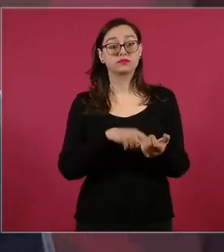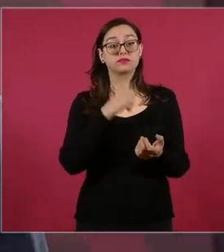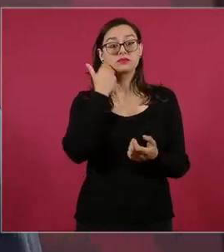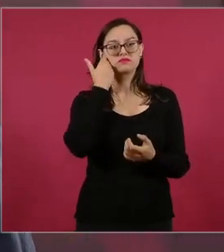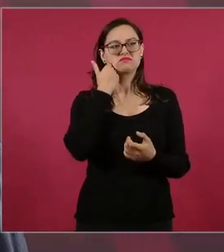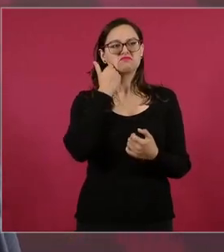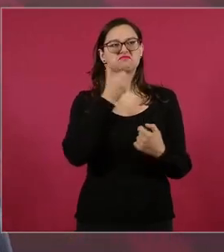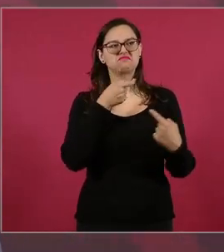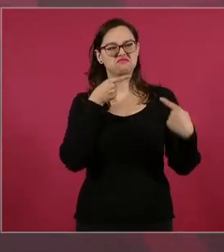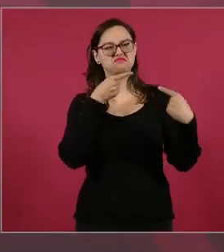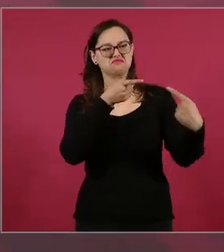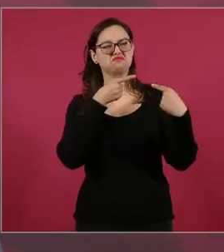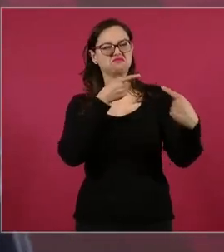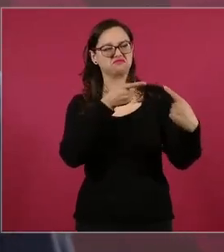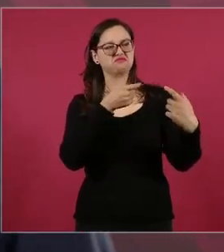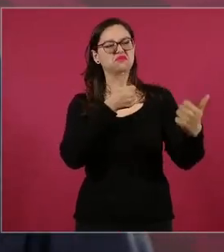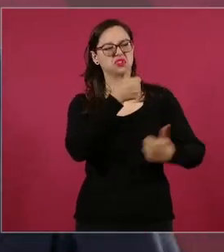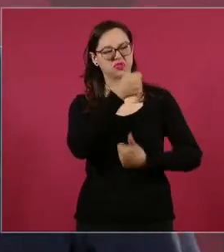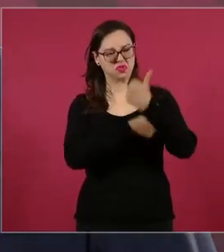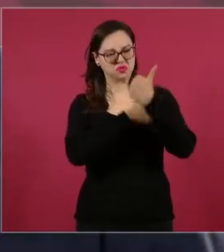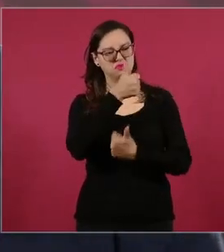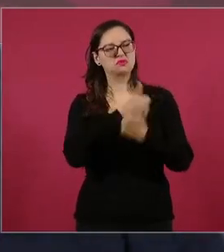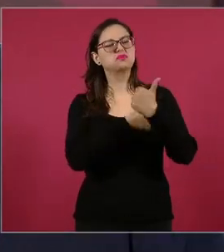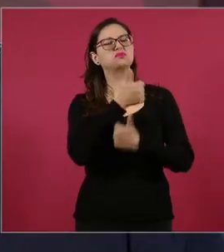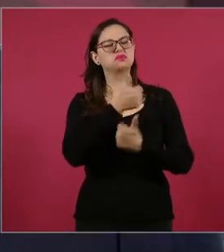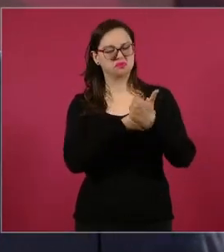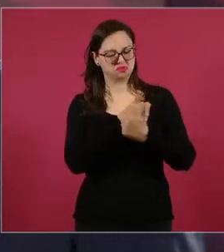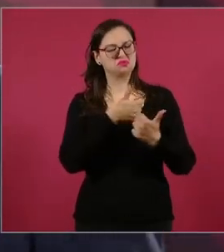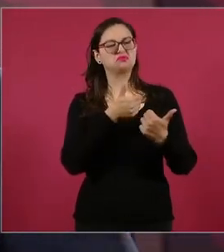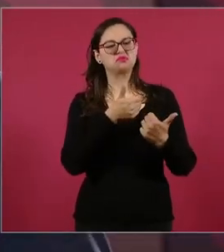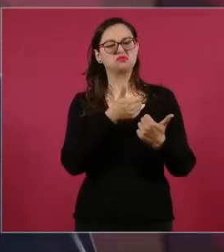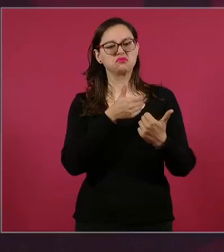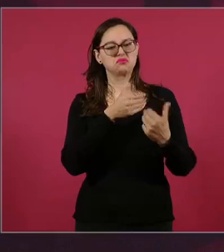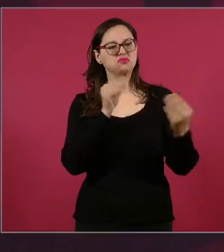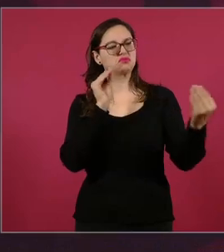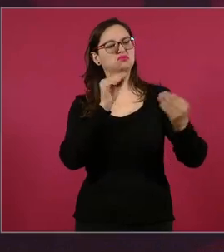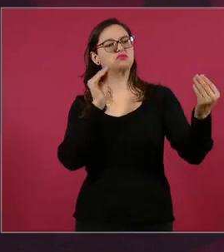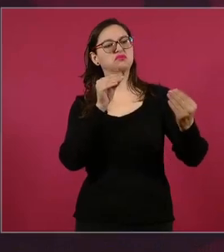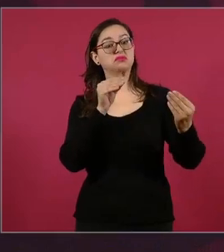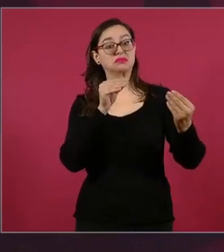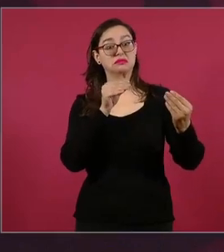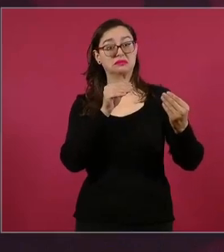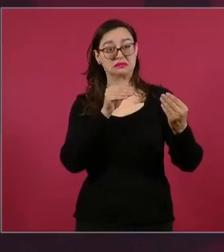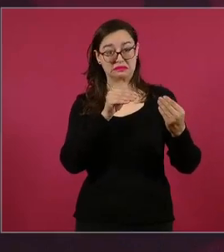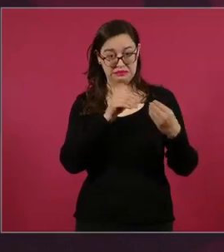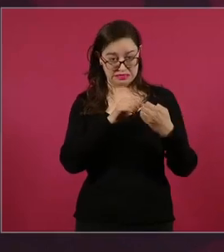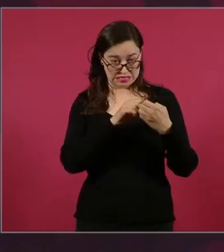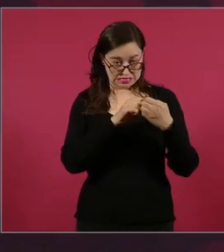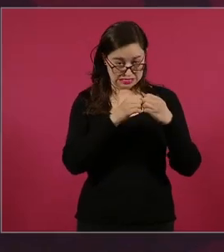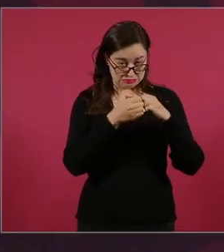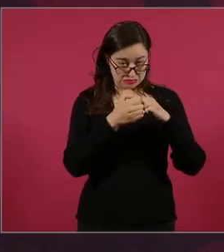trato de adversarios a vencer, no de enemigos a destruir.